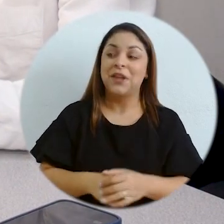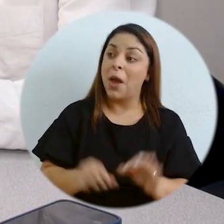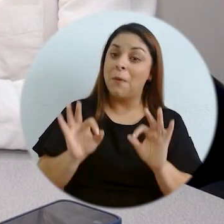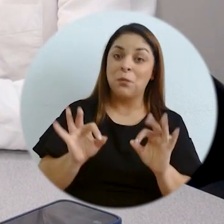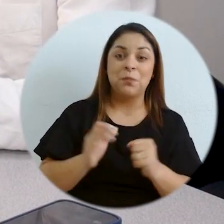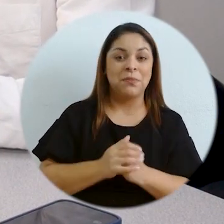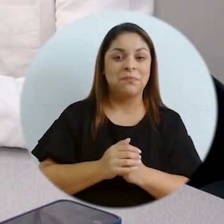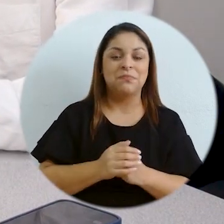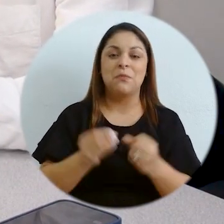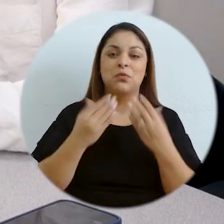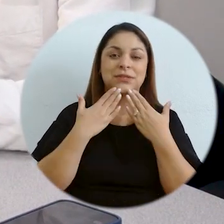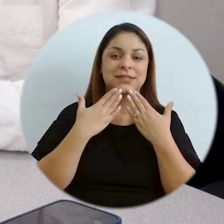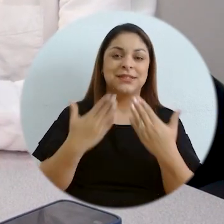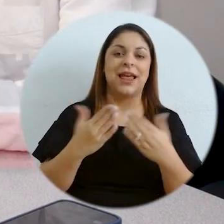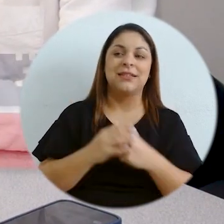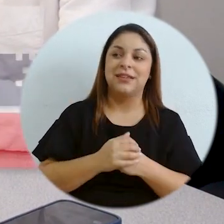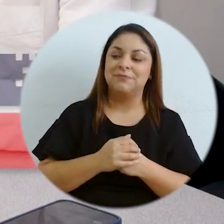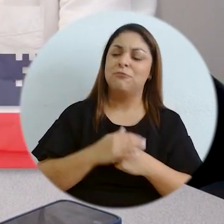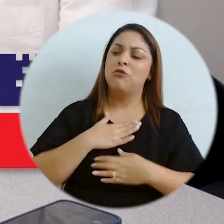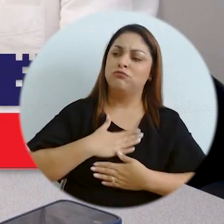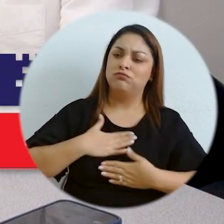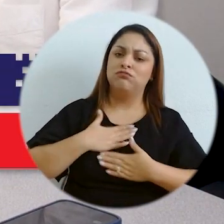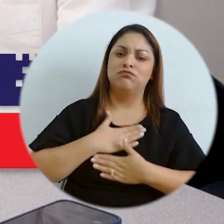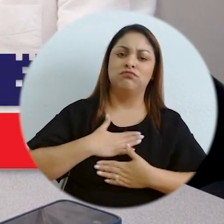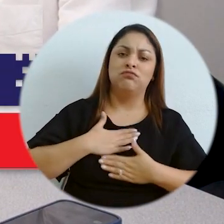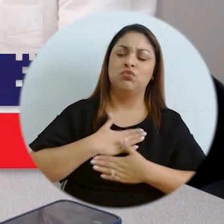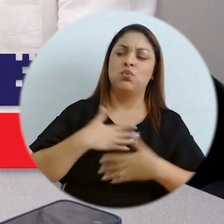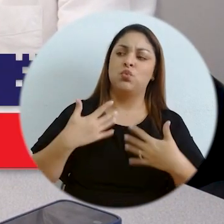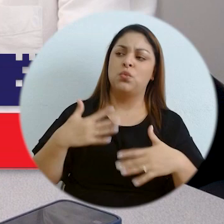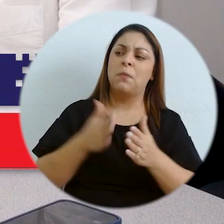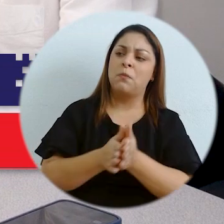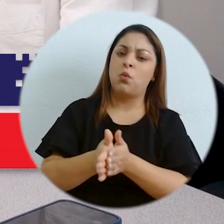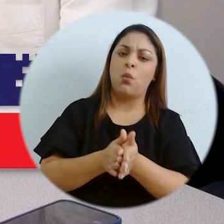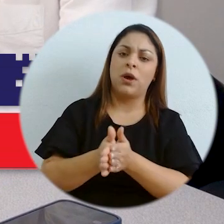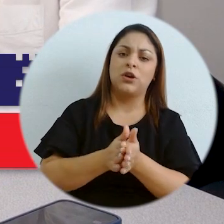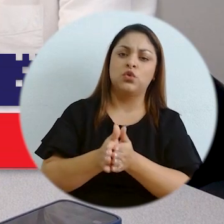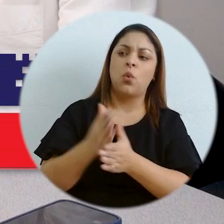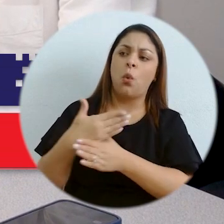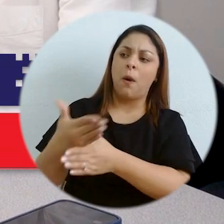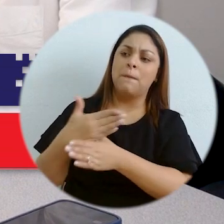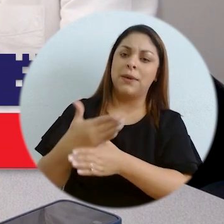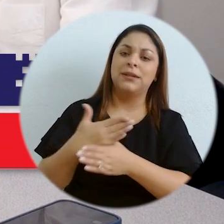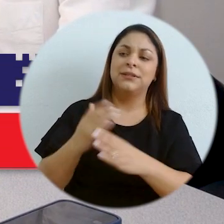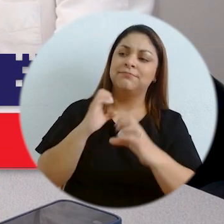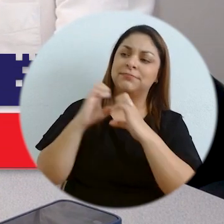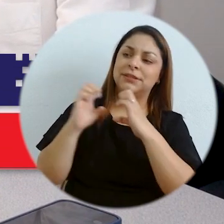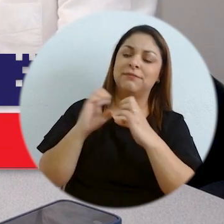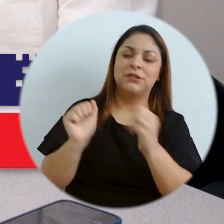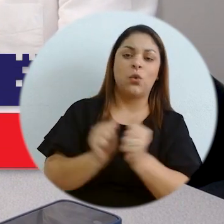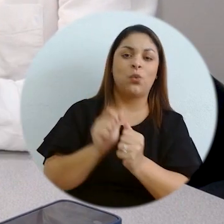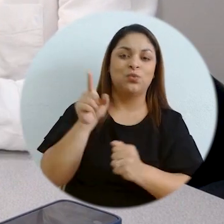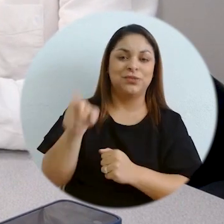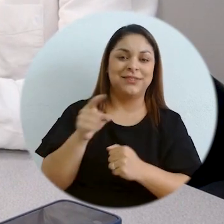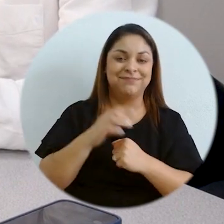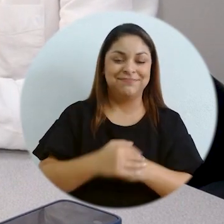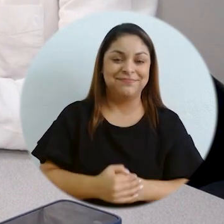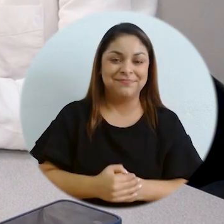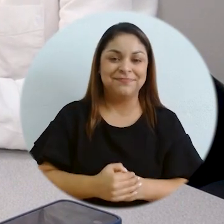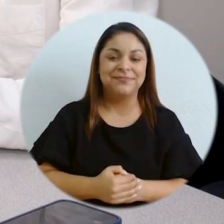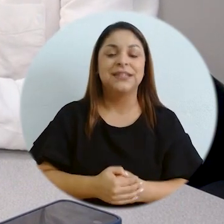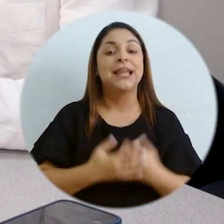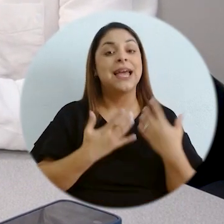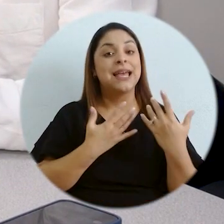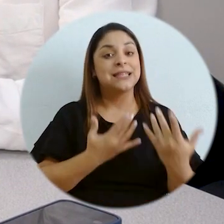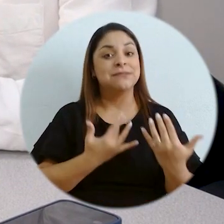Muy bien. Muchas gracias, José Luis. La verdad ha sido muy grato y de mucho provecho haber compartido este podcast con